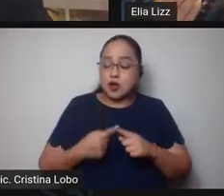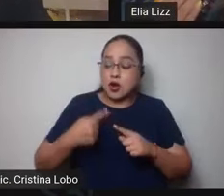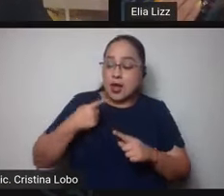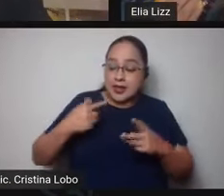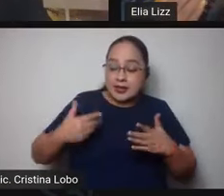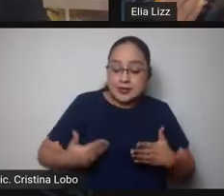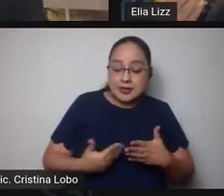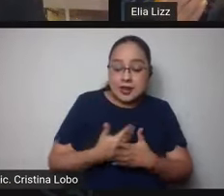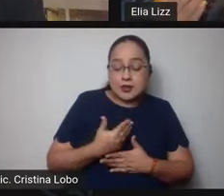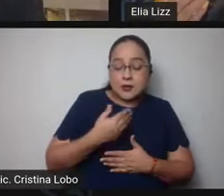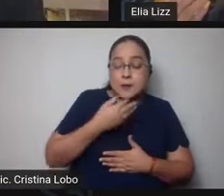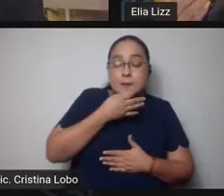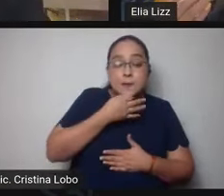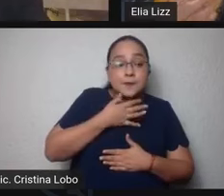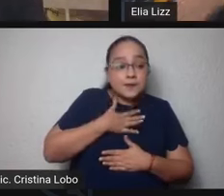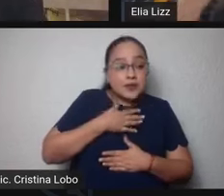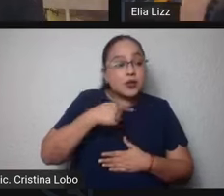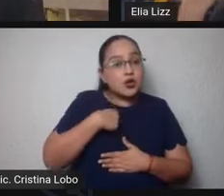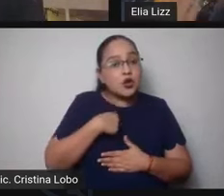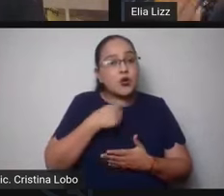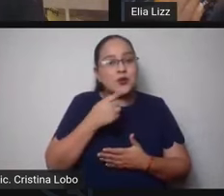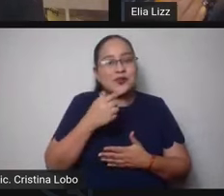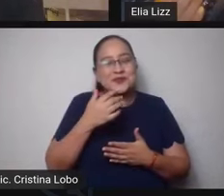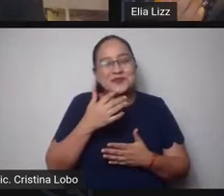dedicar a cuidar, hola, buenas noches,